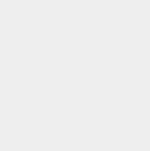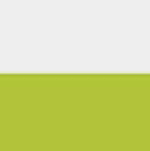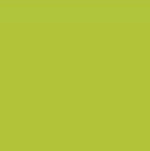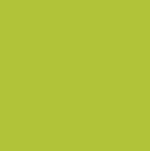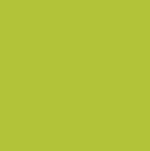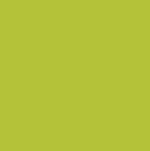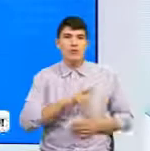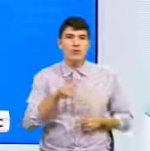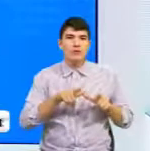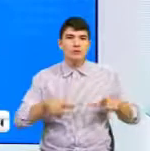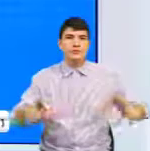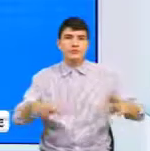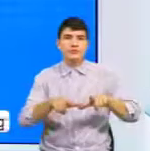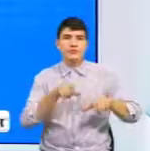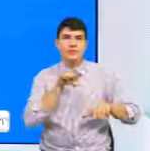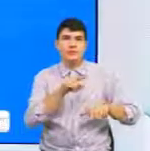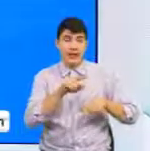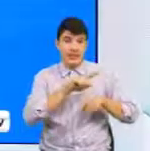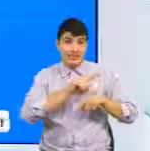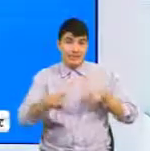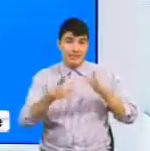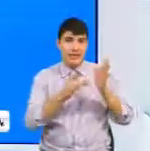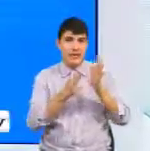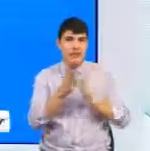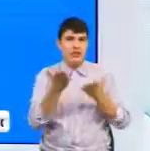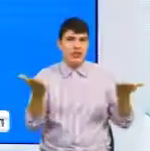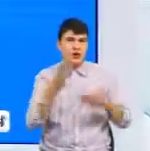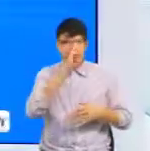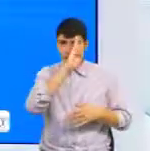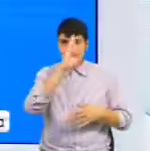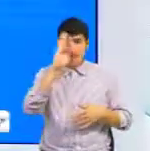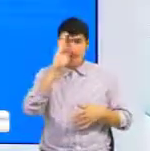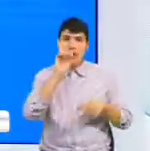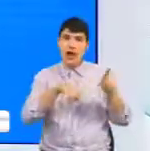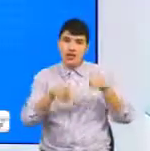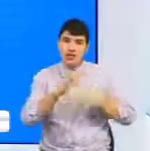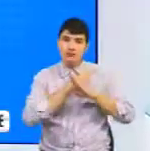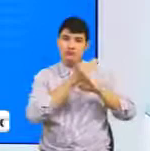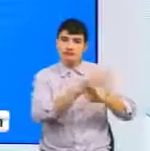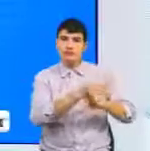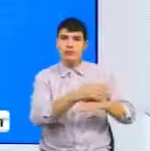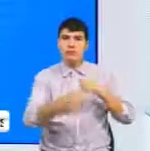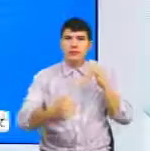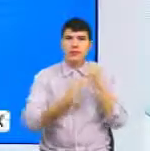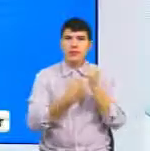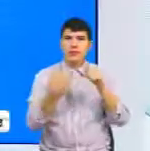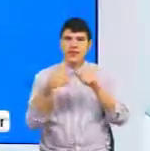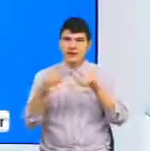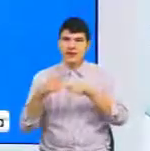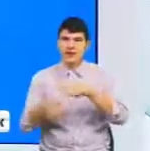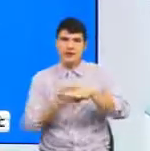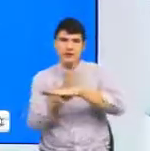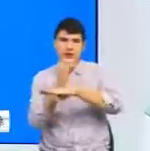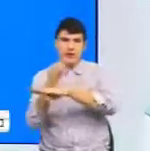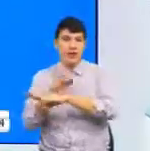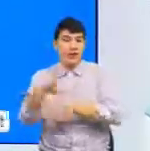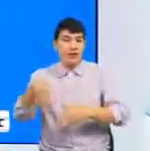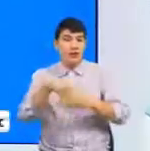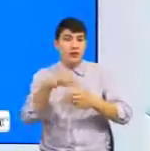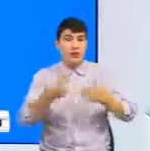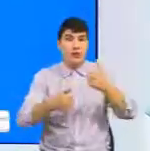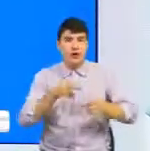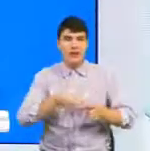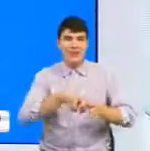canaltro.com. Con motivo de esta Semana Santa en San Gil se implementan medidas preventivas con el apoyo de diferentes gremios. Dentro de ellos está el